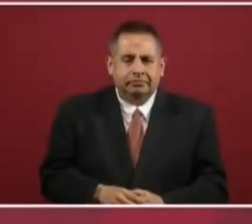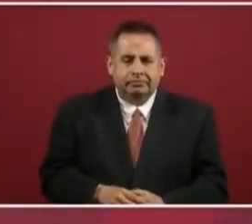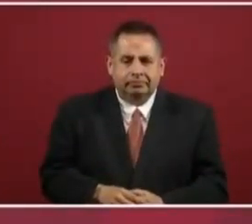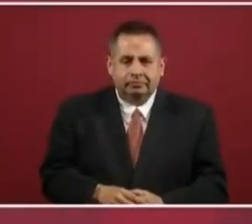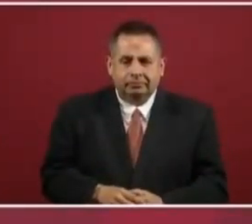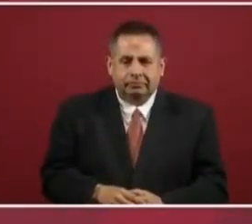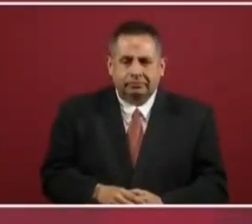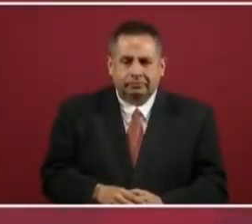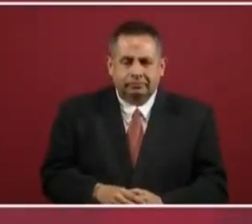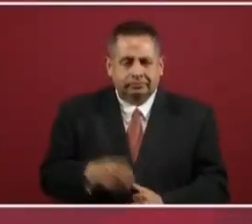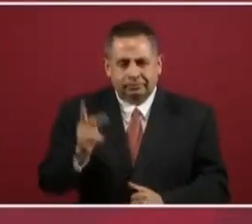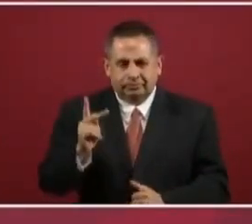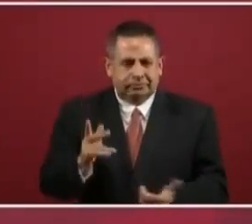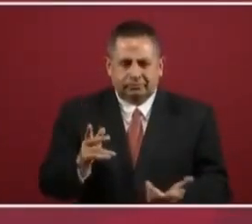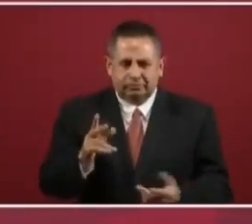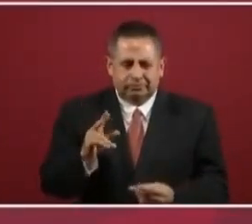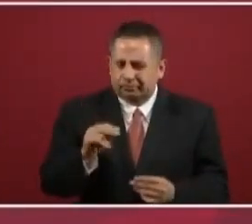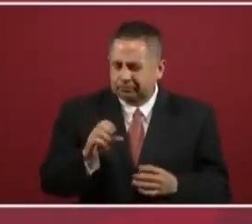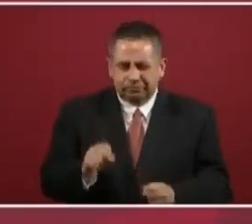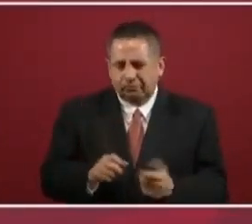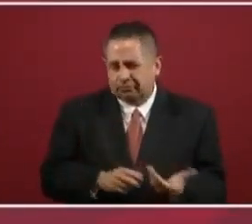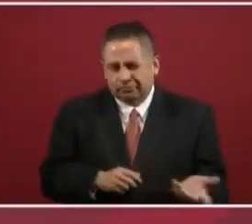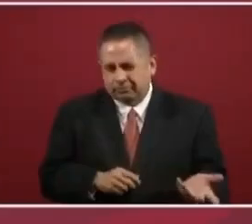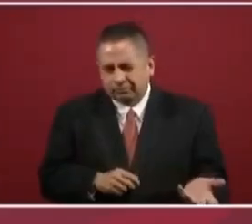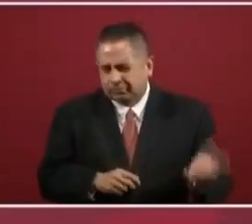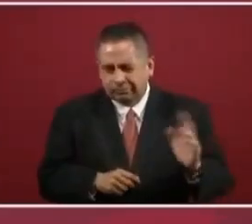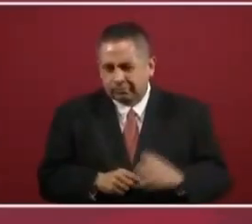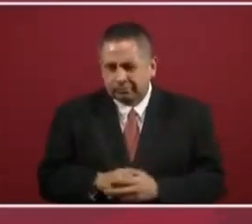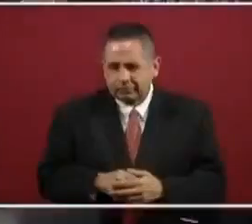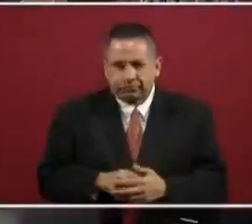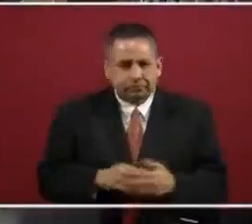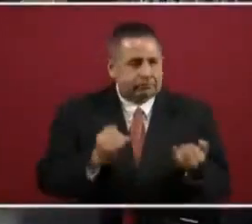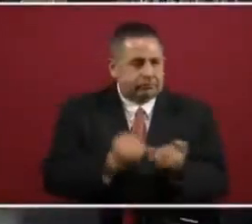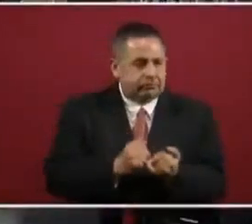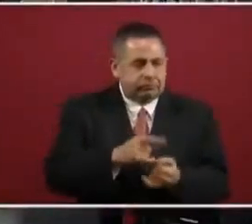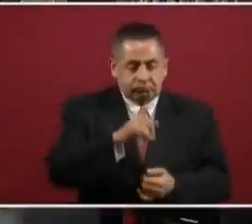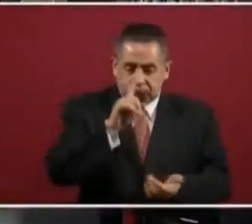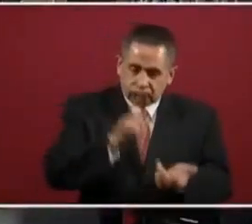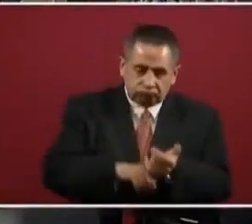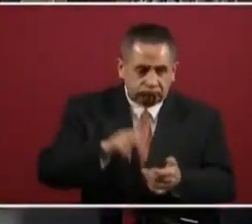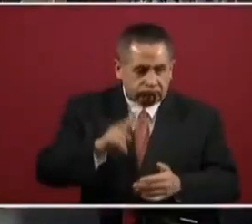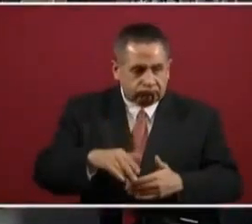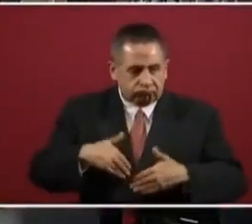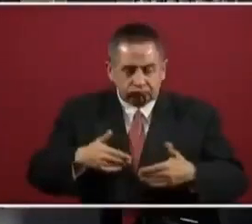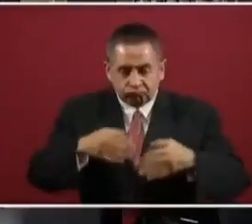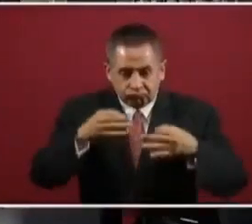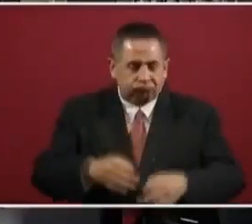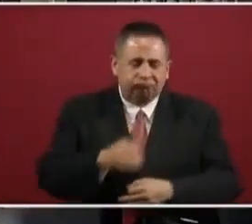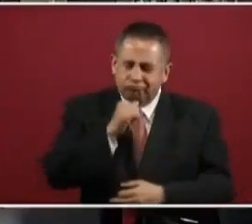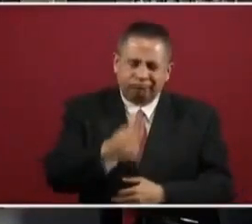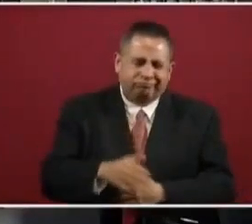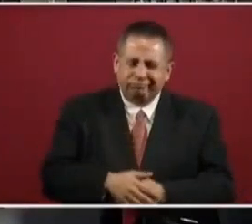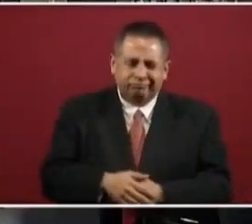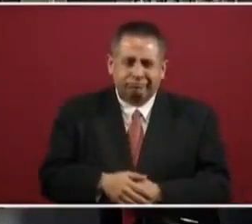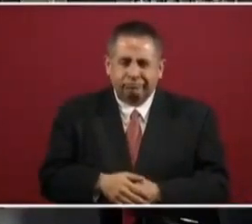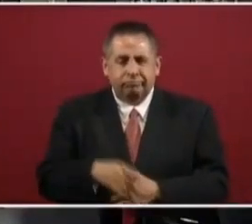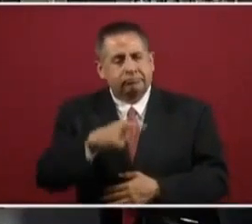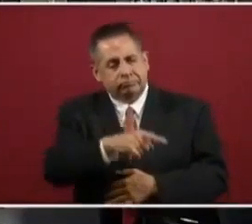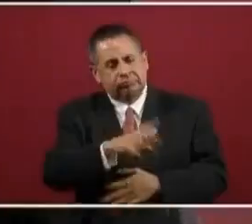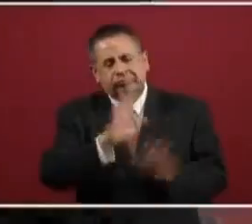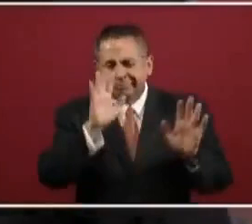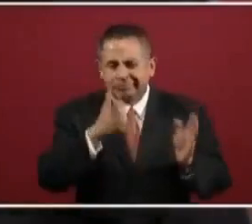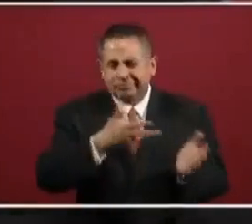críticos pero no es una convicción sincera sin embargo tienen el